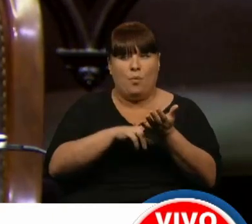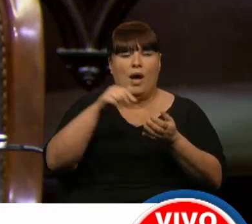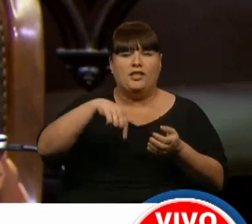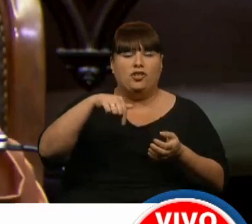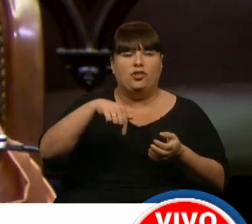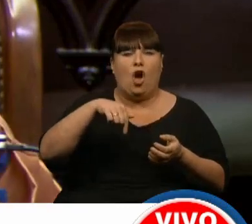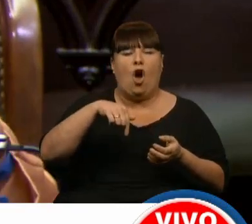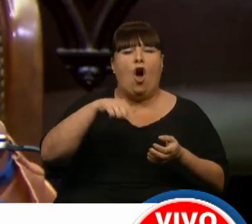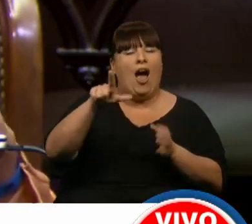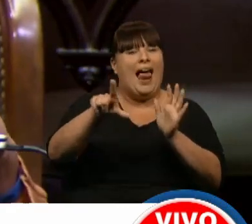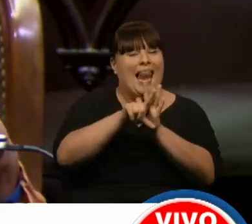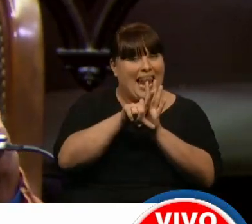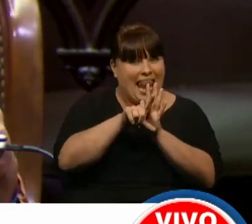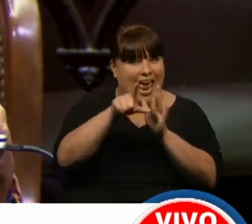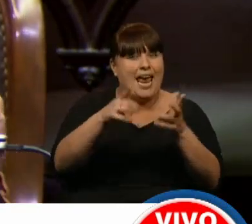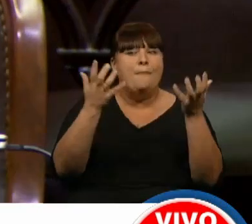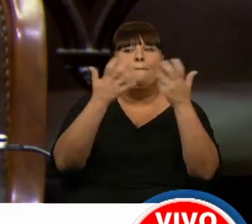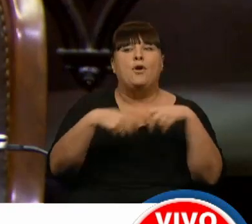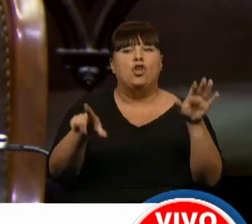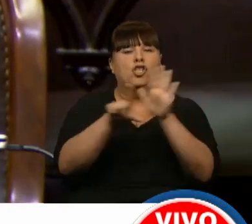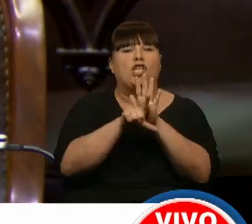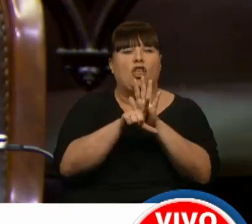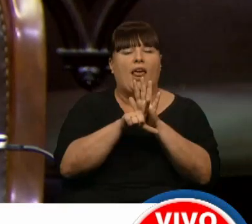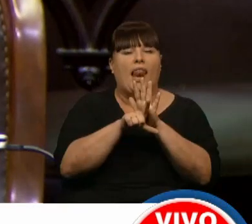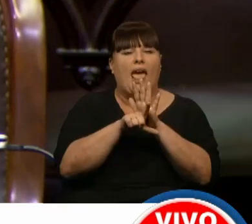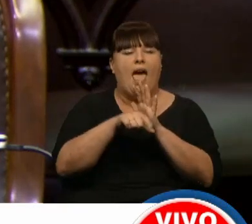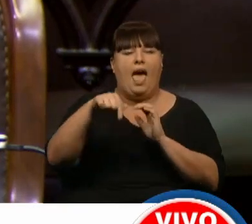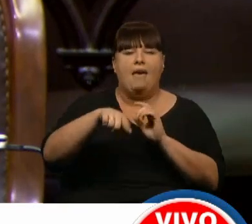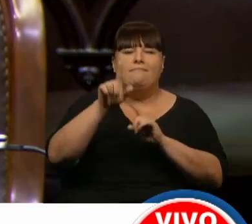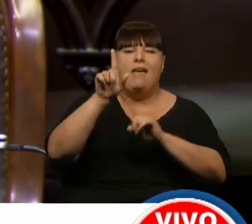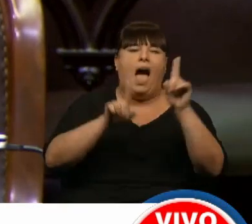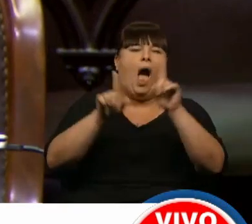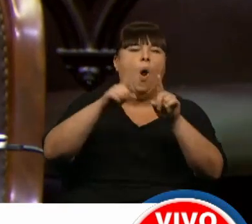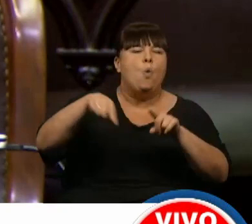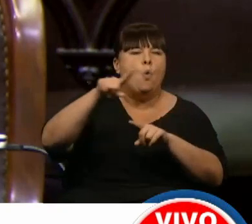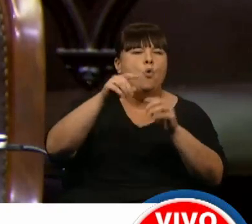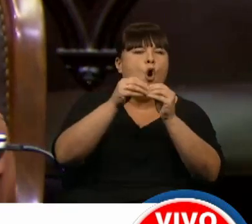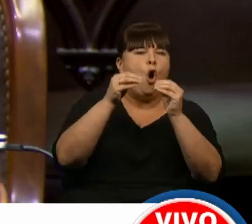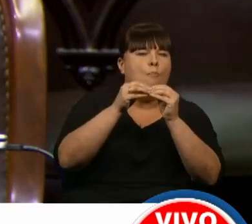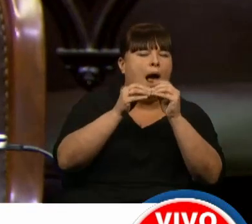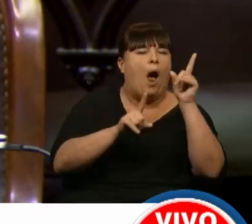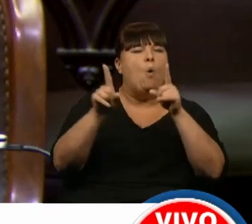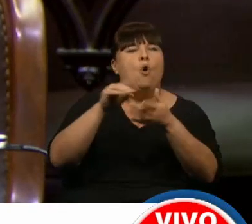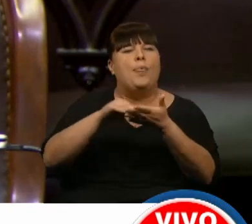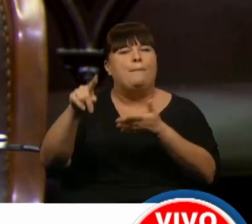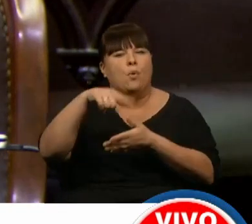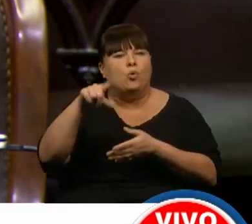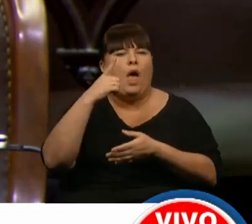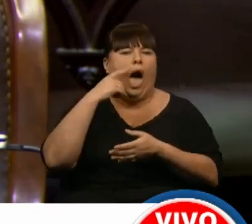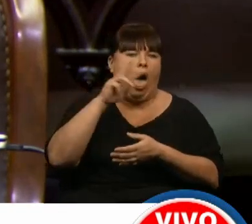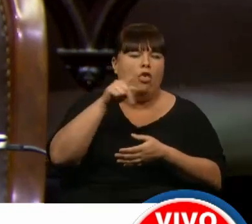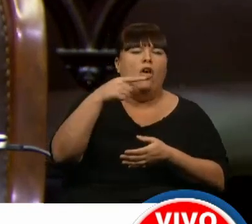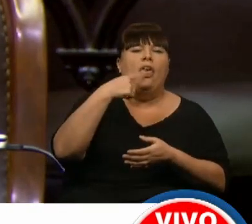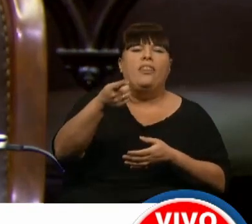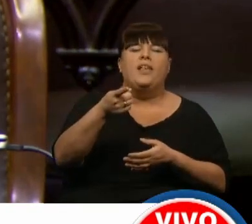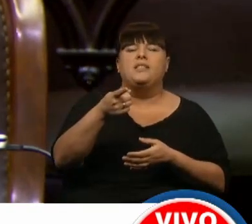acá, esta ley, este proyecto de ley, que acá hubo algunos compañeros, algunos diputados y diputadas